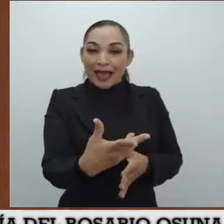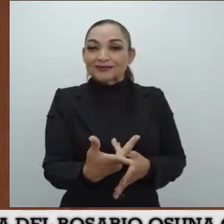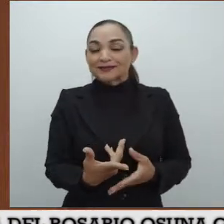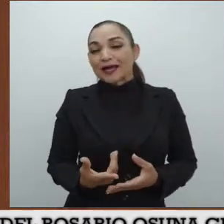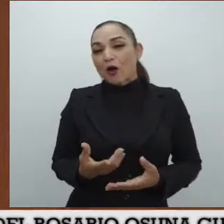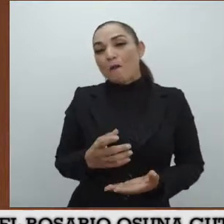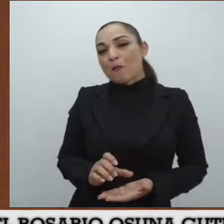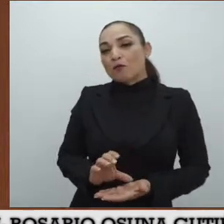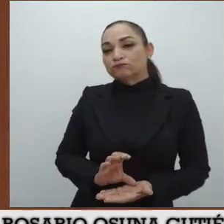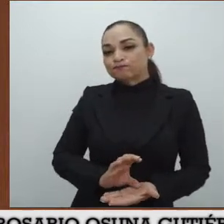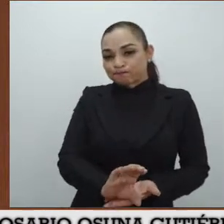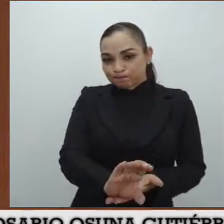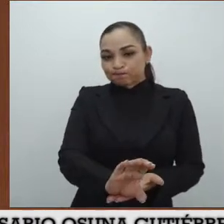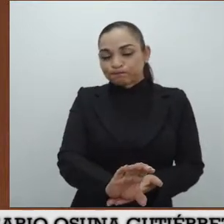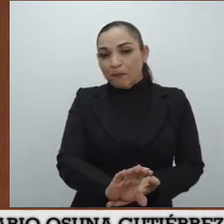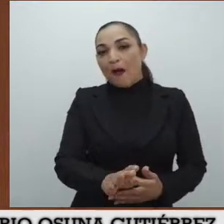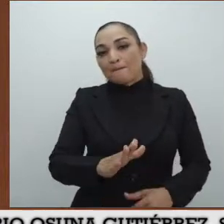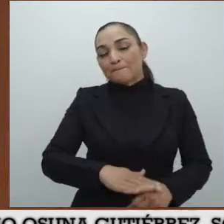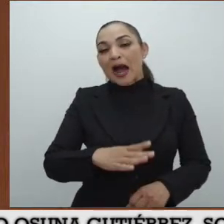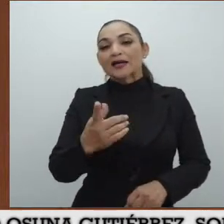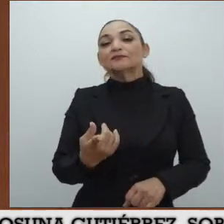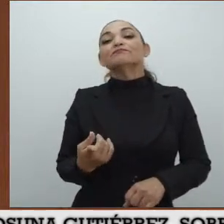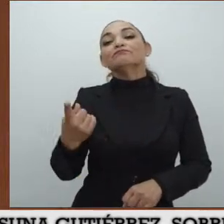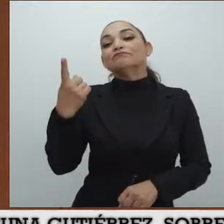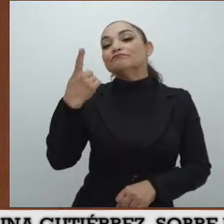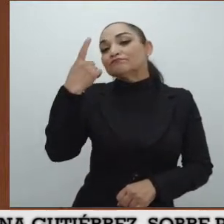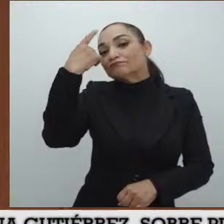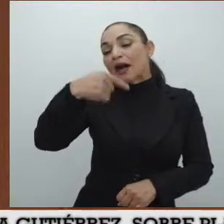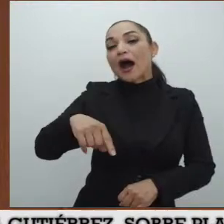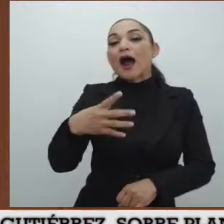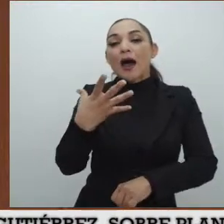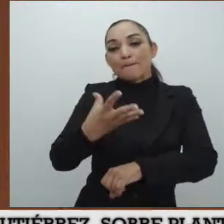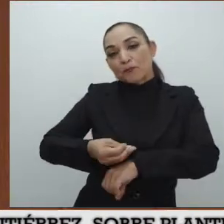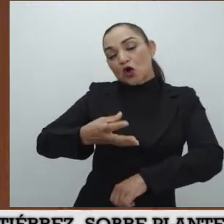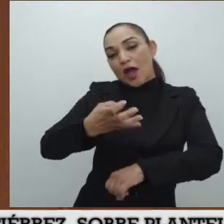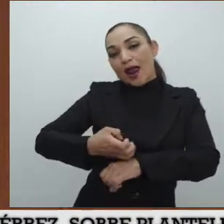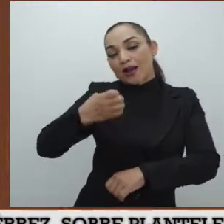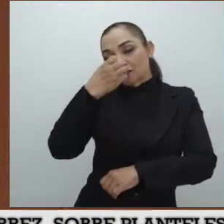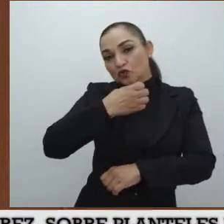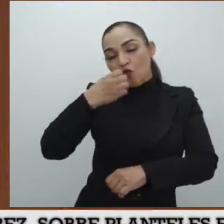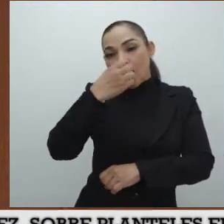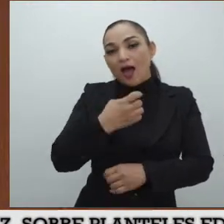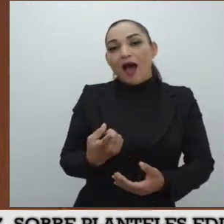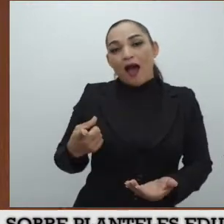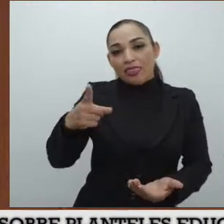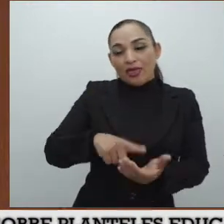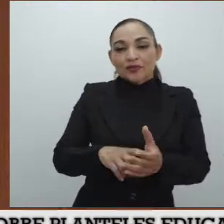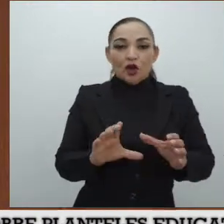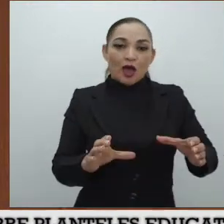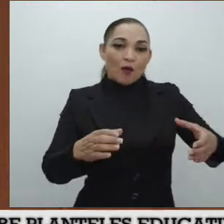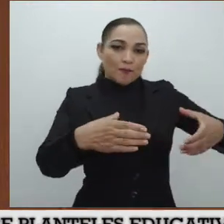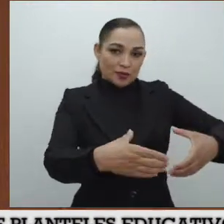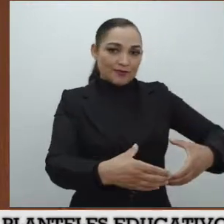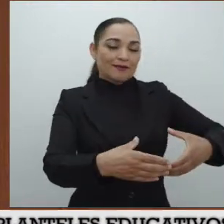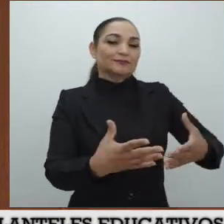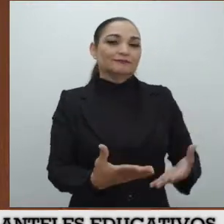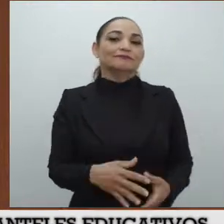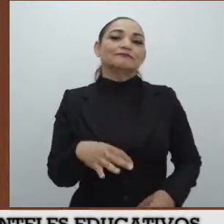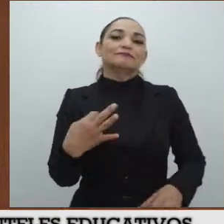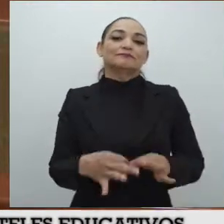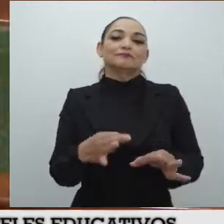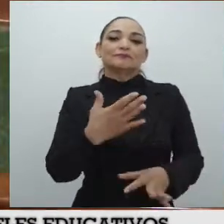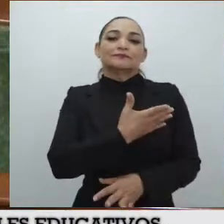más a la escuela de ese ejido, de esa comunidad. Es cuanto, diputado presidente.